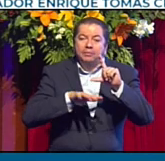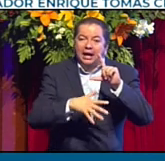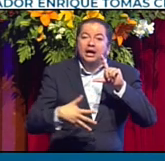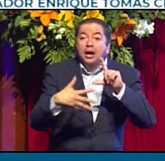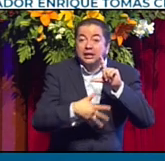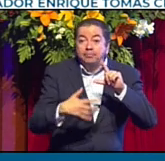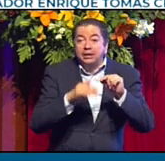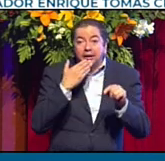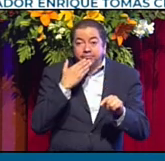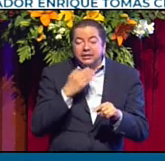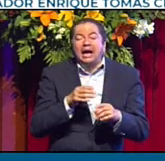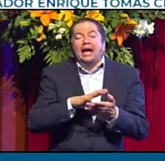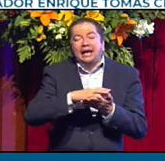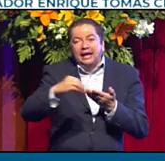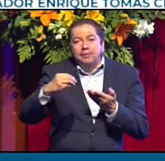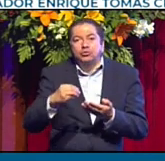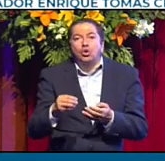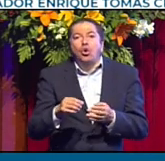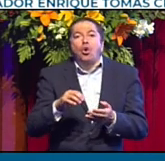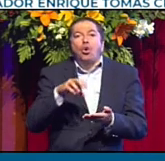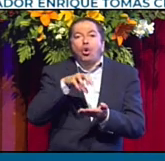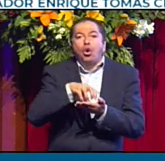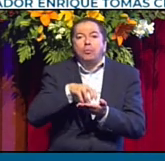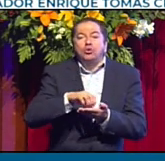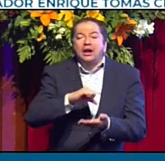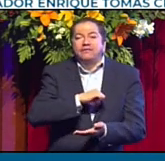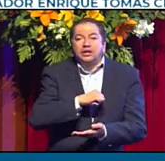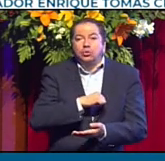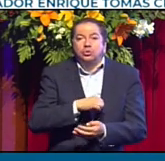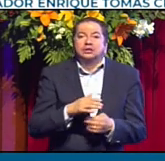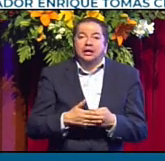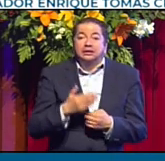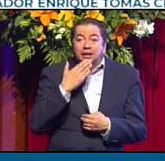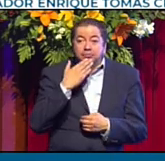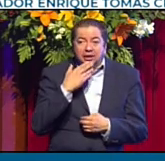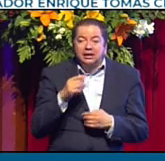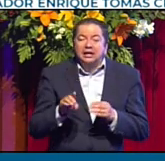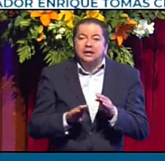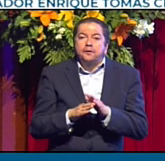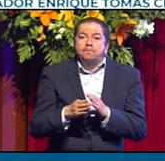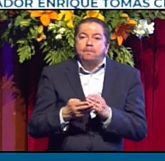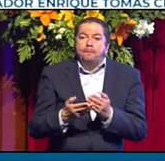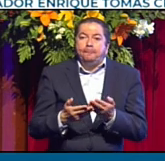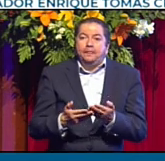comuna de Vicuña. La ceremonia de distinción de líderes para el desarrollo integral de Latinoamérica.